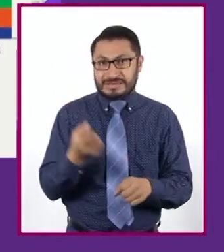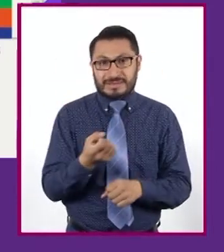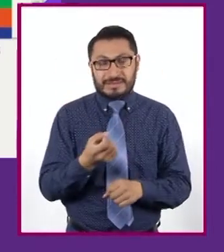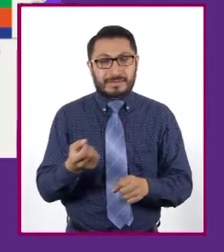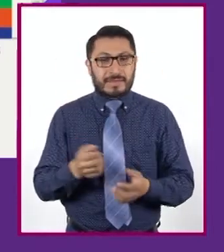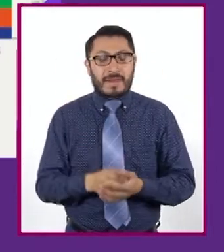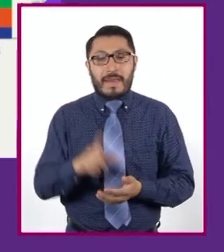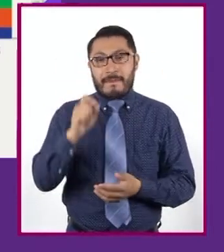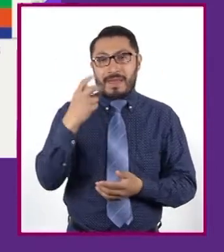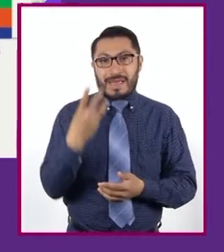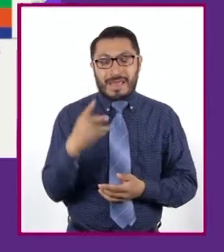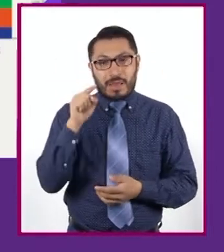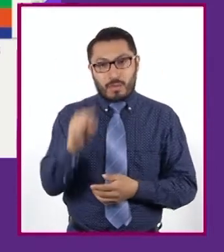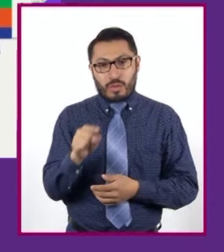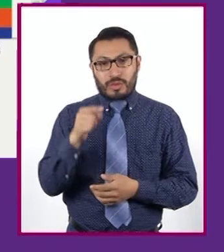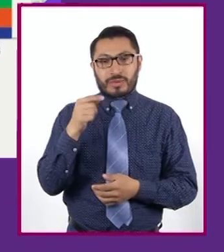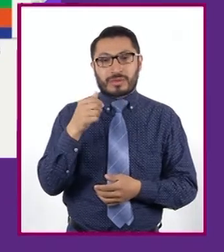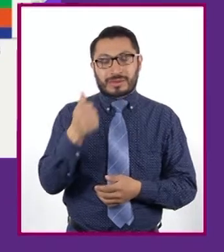23.3% por alimentación,